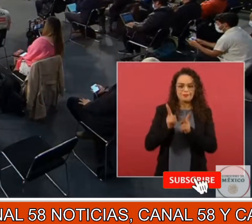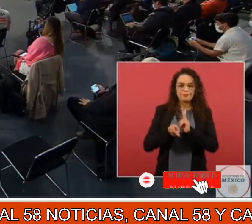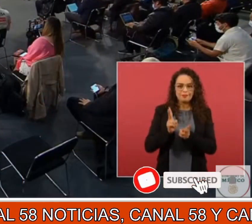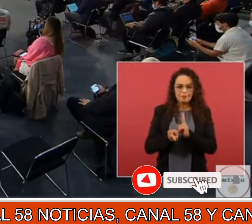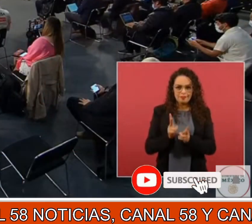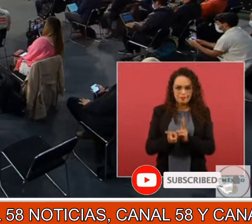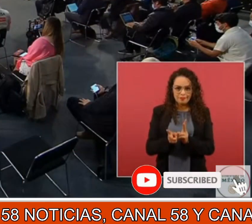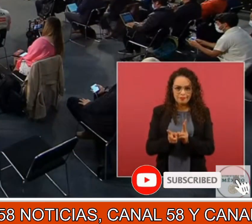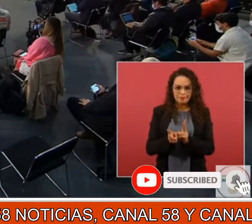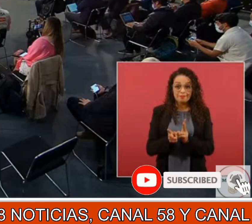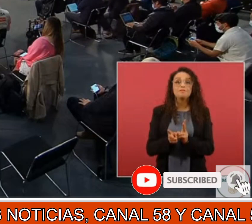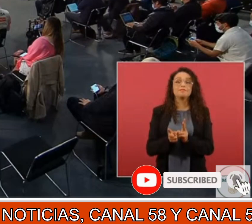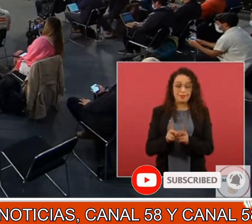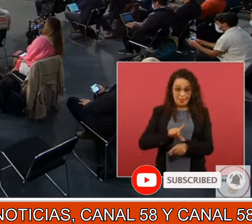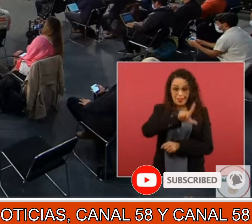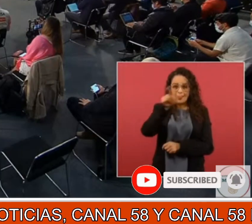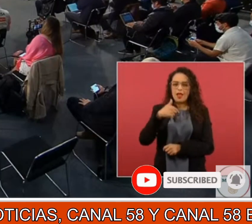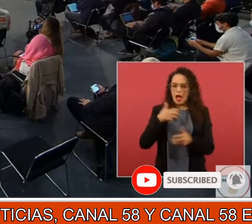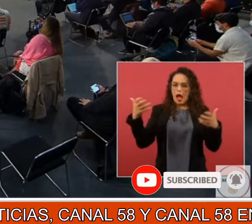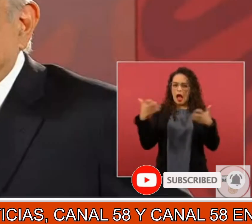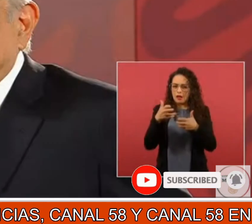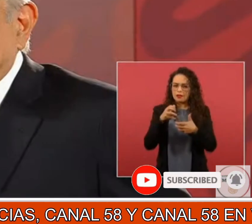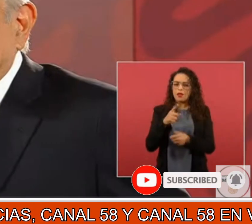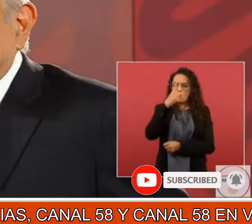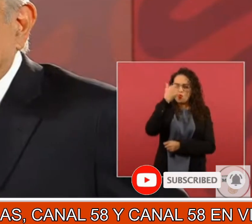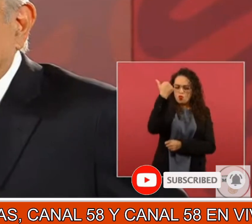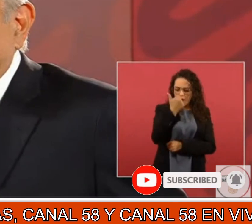de todas estas mentiras,